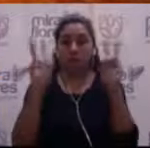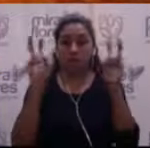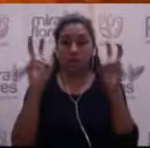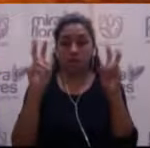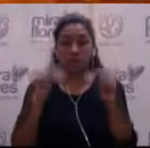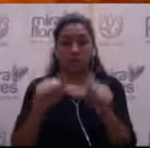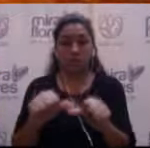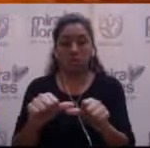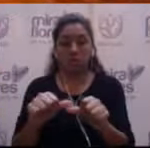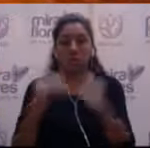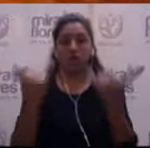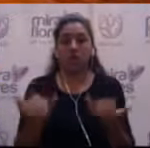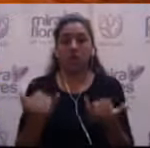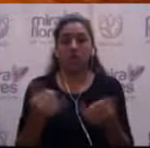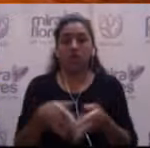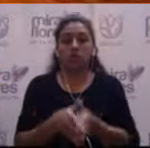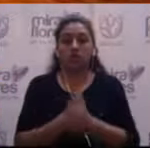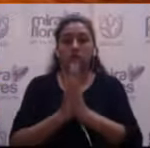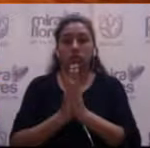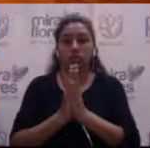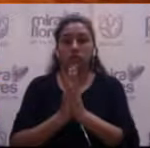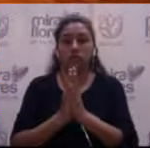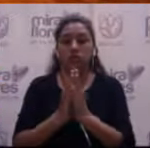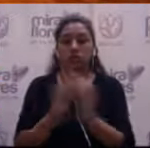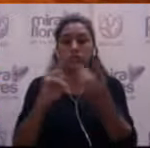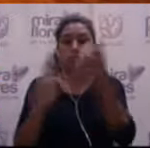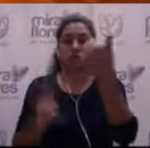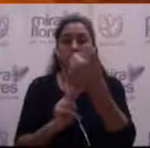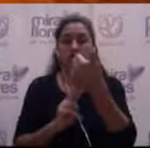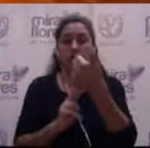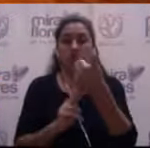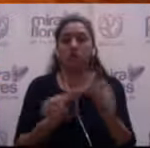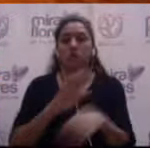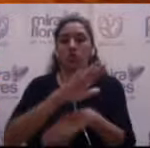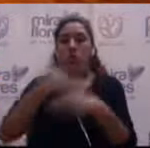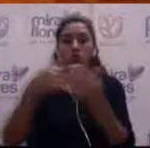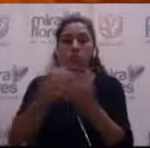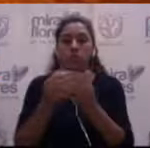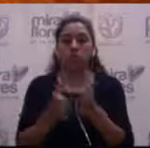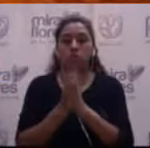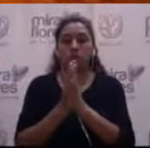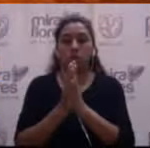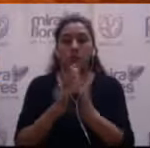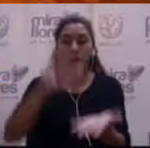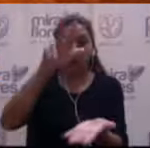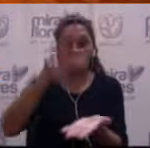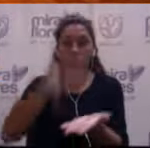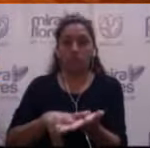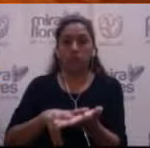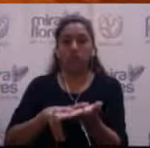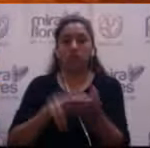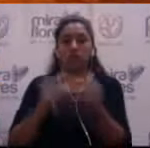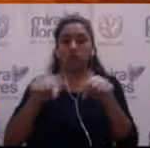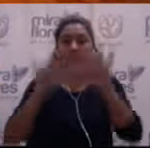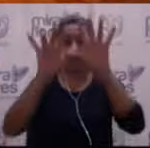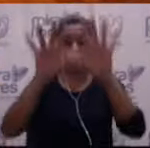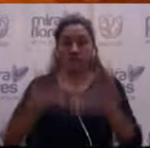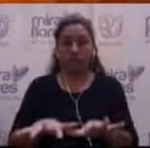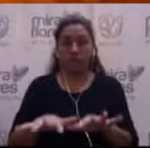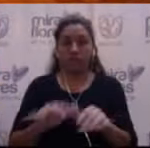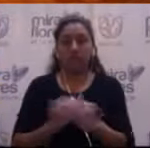tratar, vamos a solicitarle a los miembros del Consejo que se sirvan exonerarnos de la aprobación del